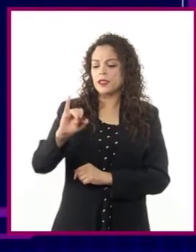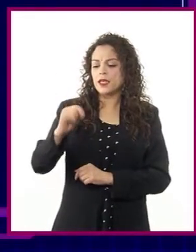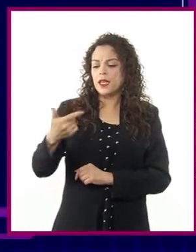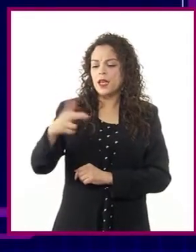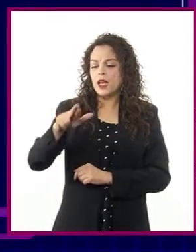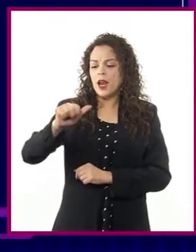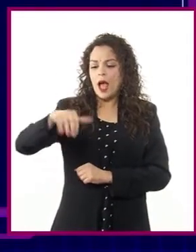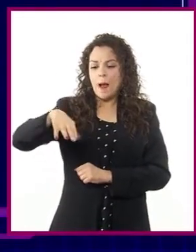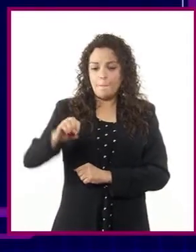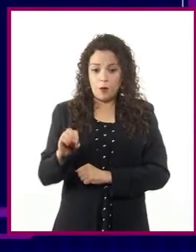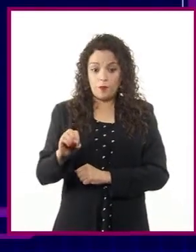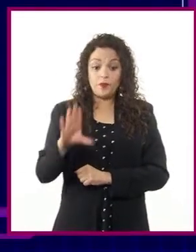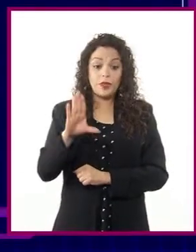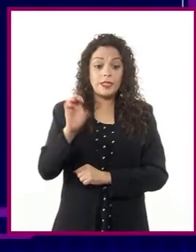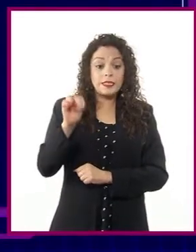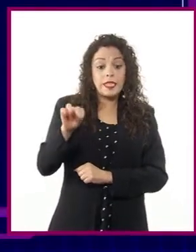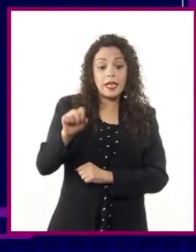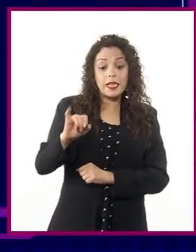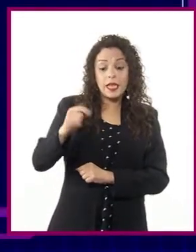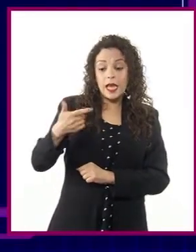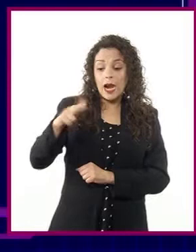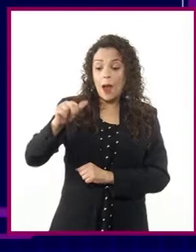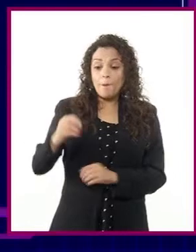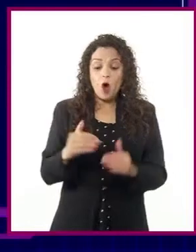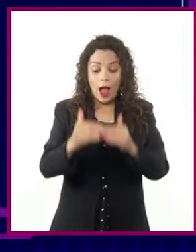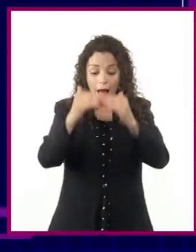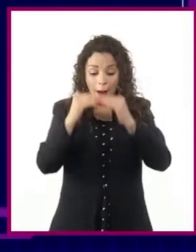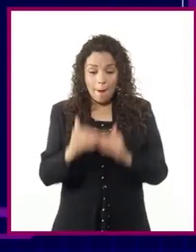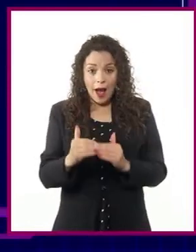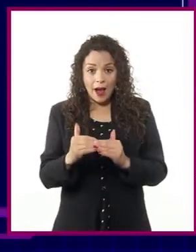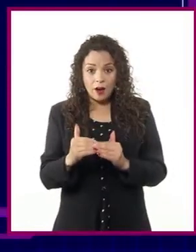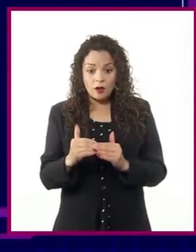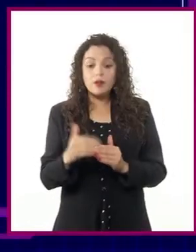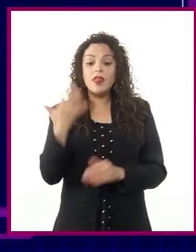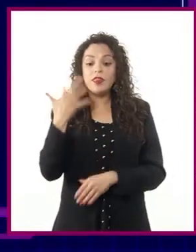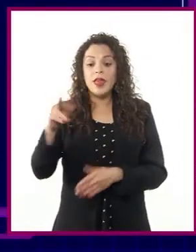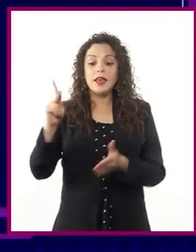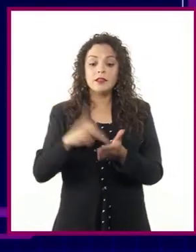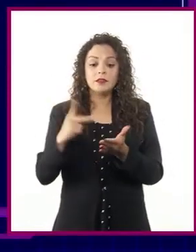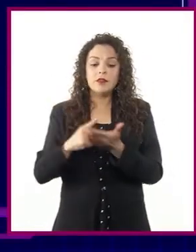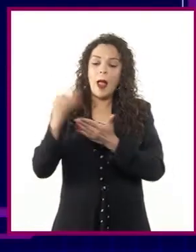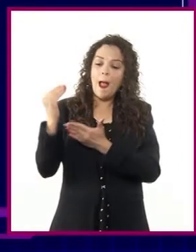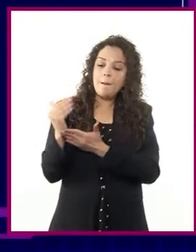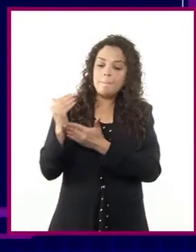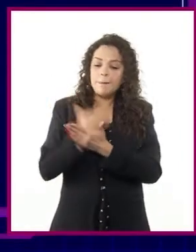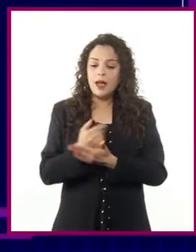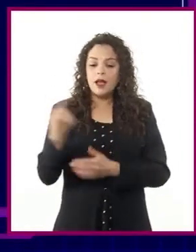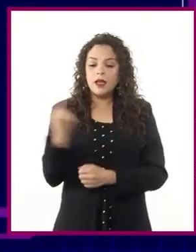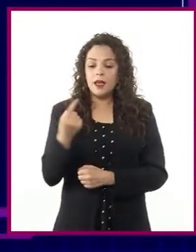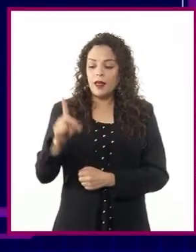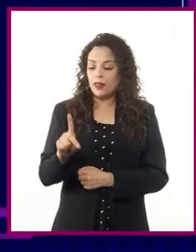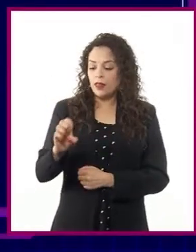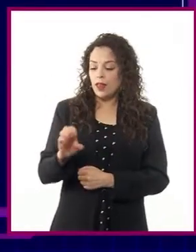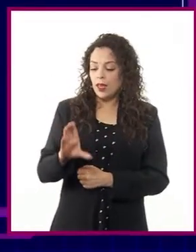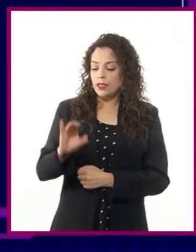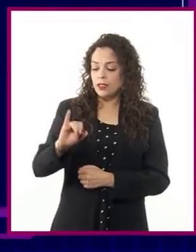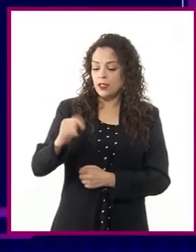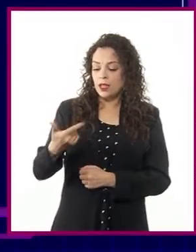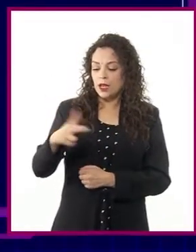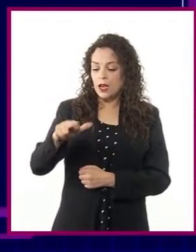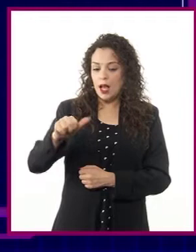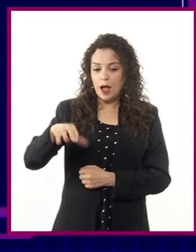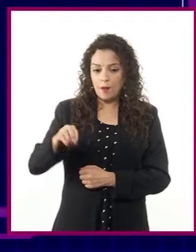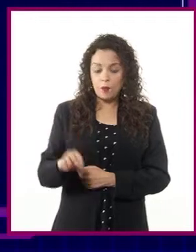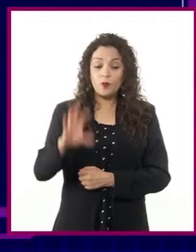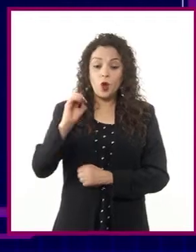Entonces el centigramo, que está inmediatamente abajo en la tabla, será 10 veces menor que el decigramo, y el gramo, que